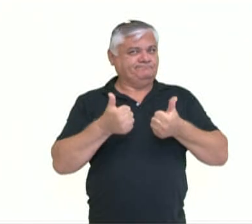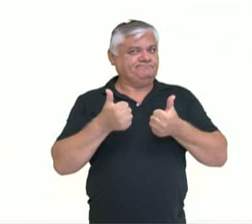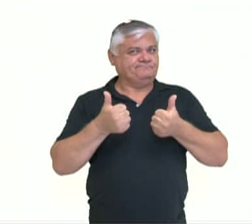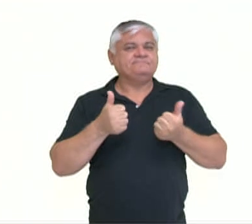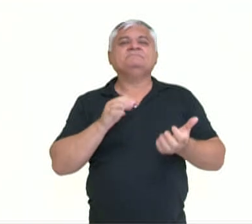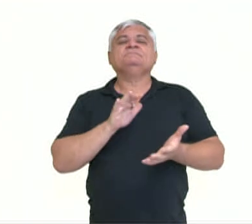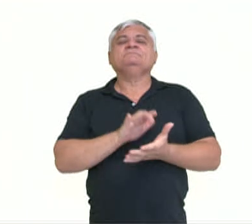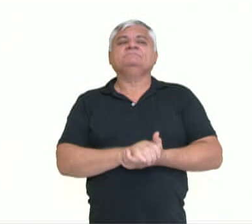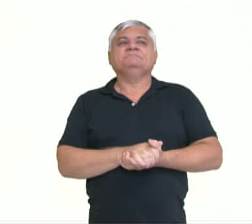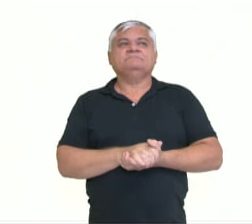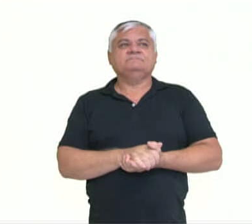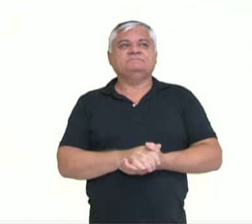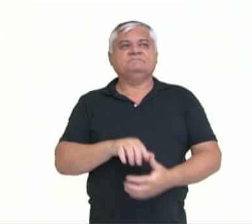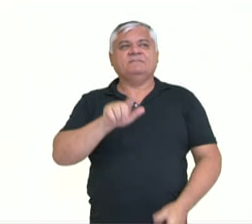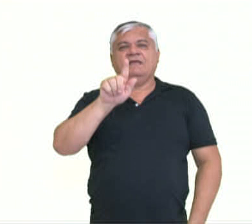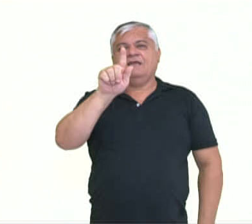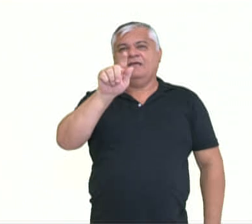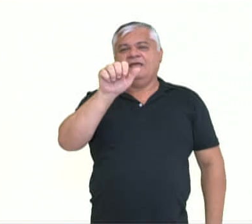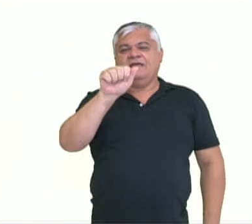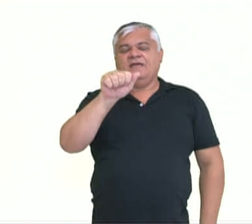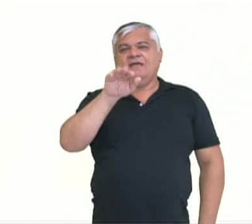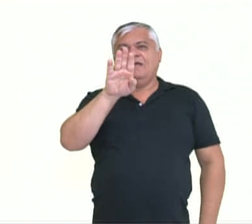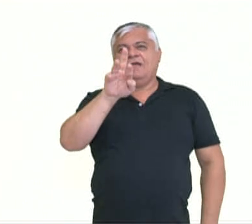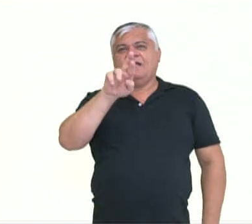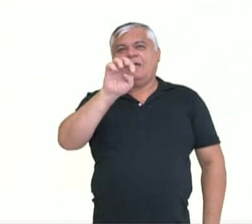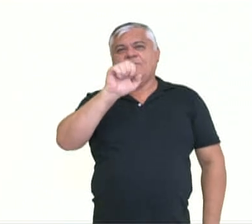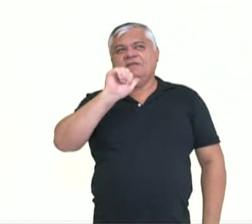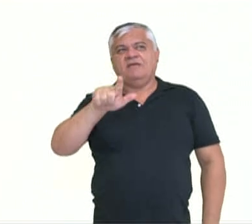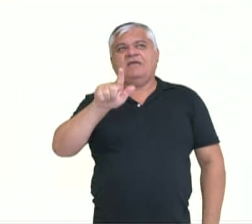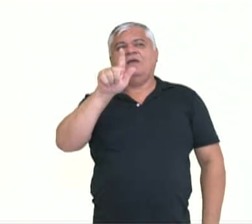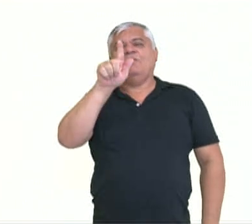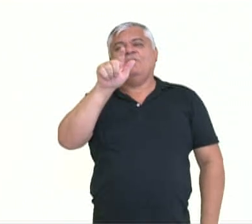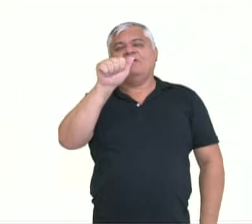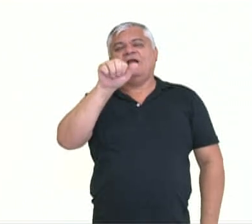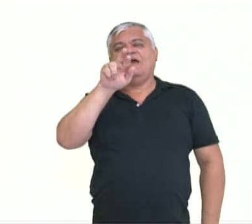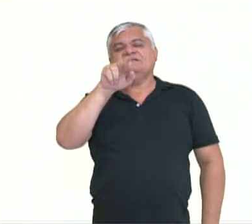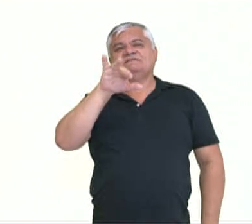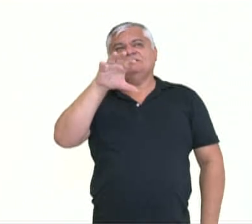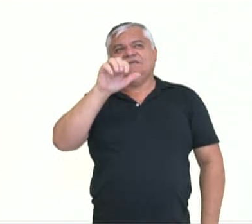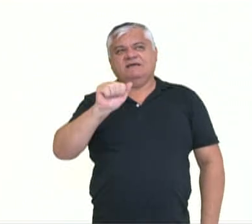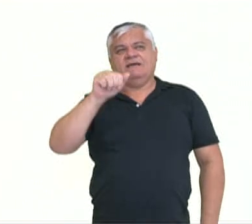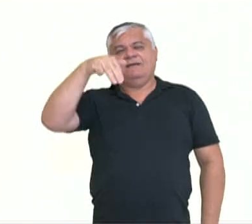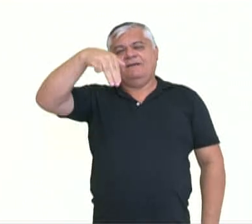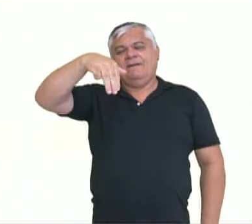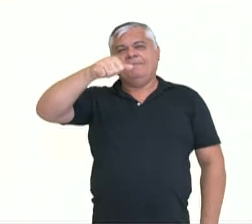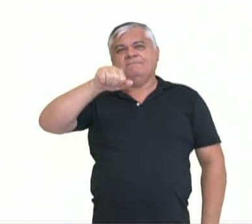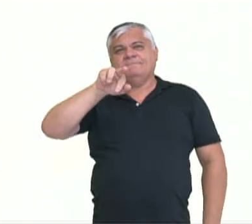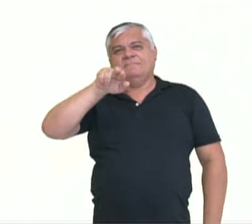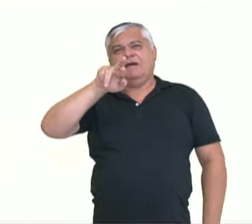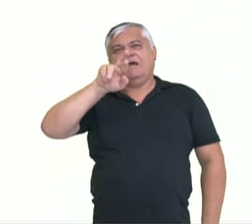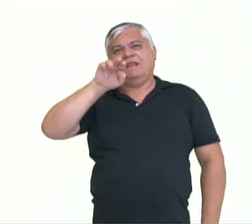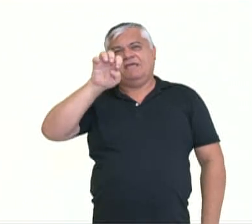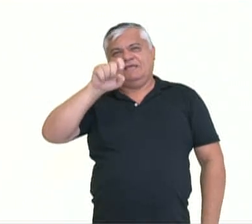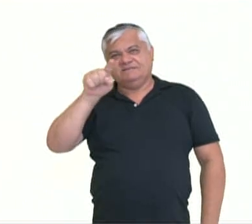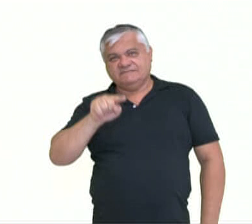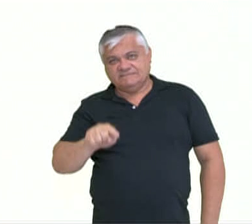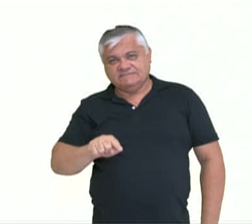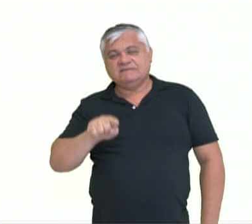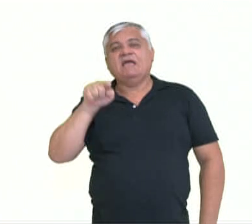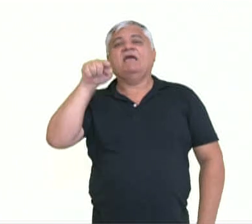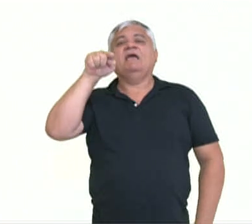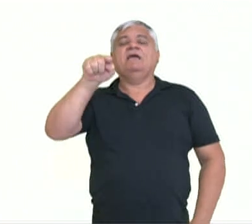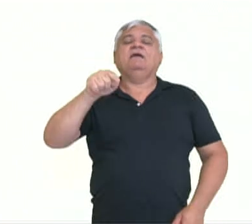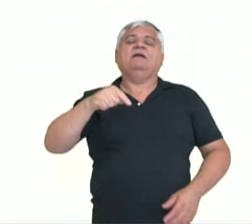Então, Gabriel García Márquez murió com 87 anos. Nombre completo,